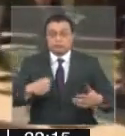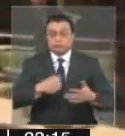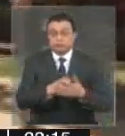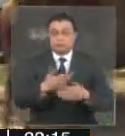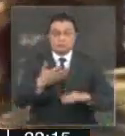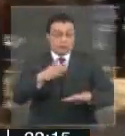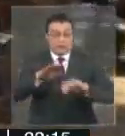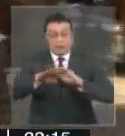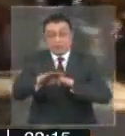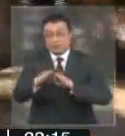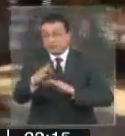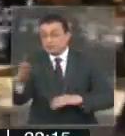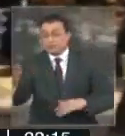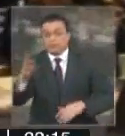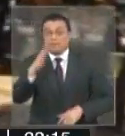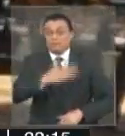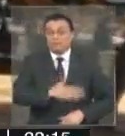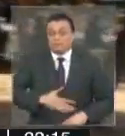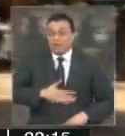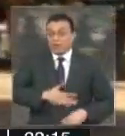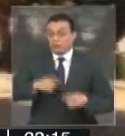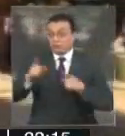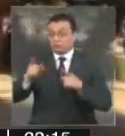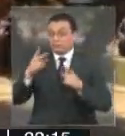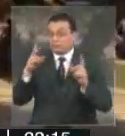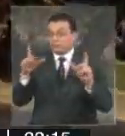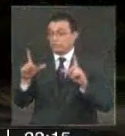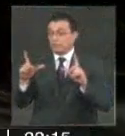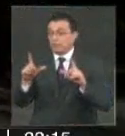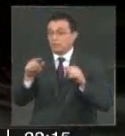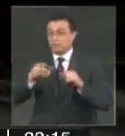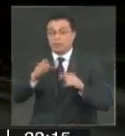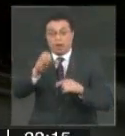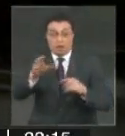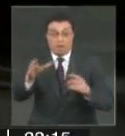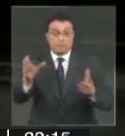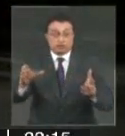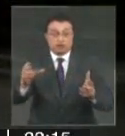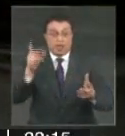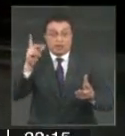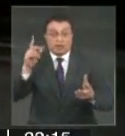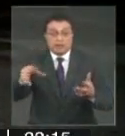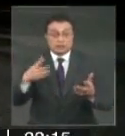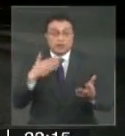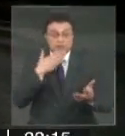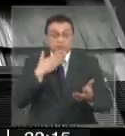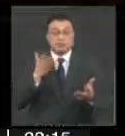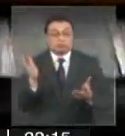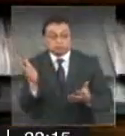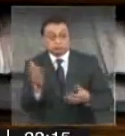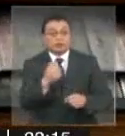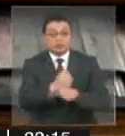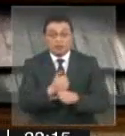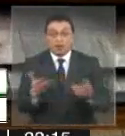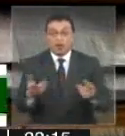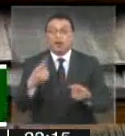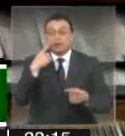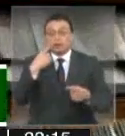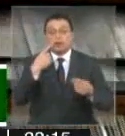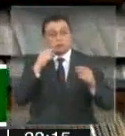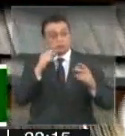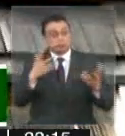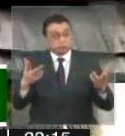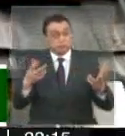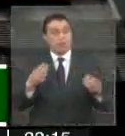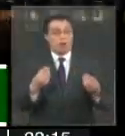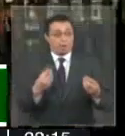un baño. Ese es el baño. Y está atendido por personas con discapacidad. Ah, buenísimo. Pero lo que me llama la atención, por ejemplo,